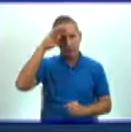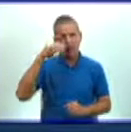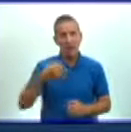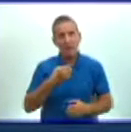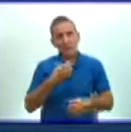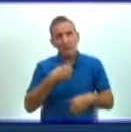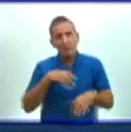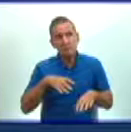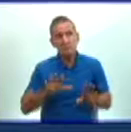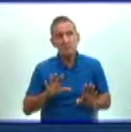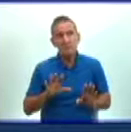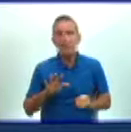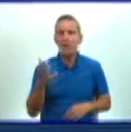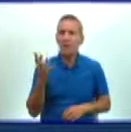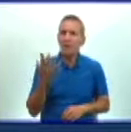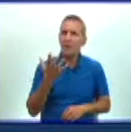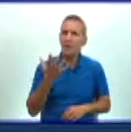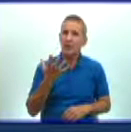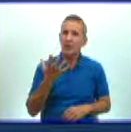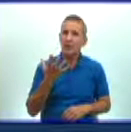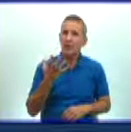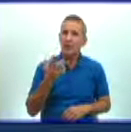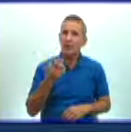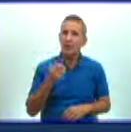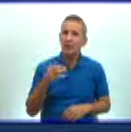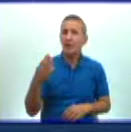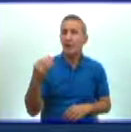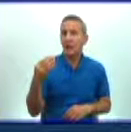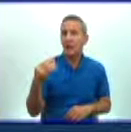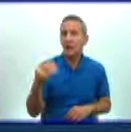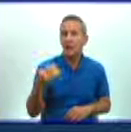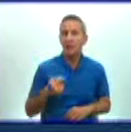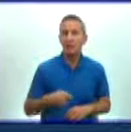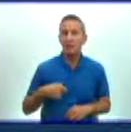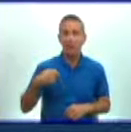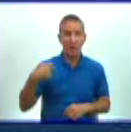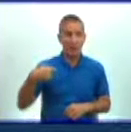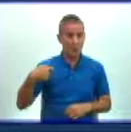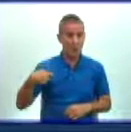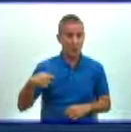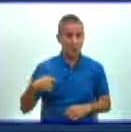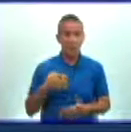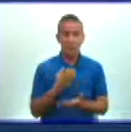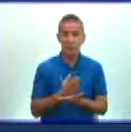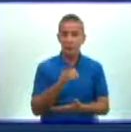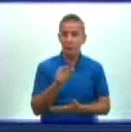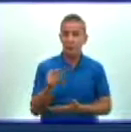hay quien ha hablado de los deberes de un estudiante, a lo mejor el